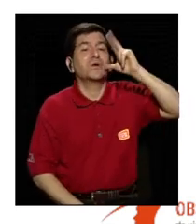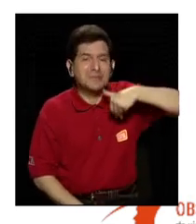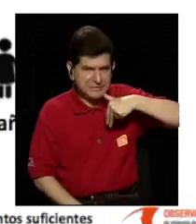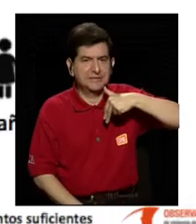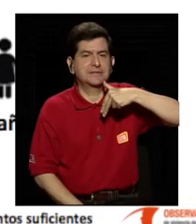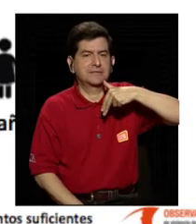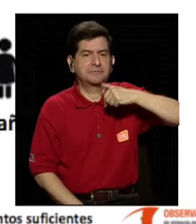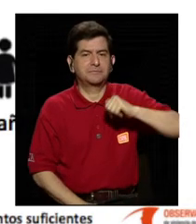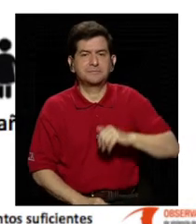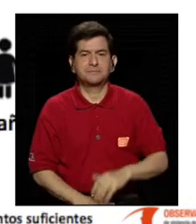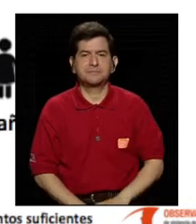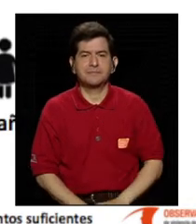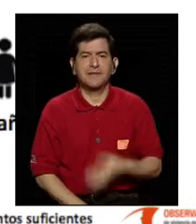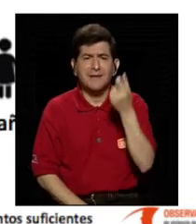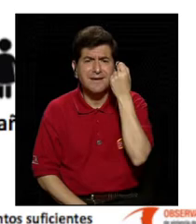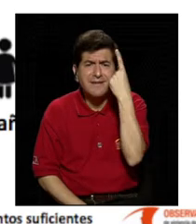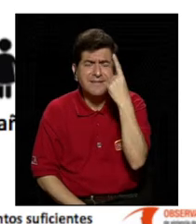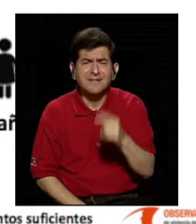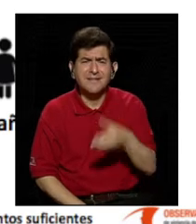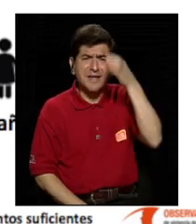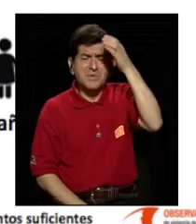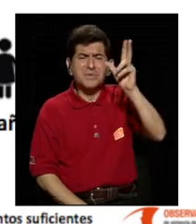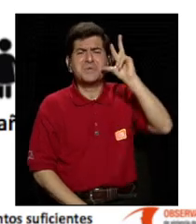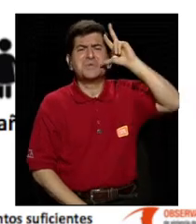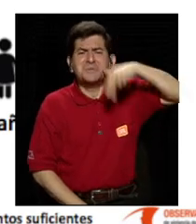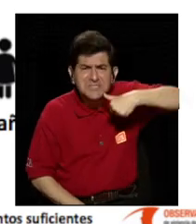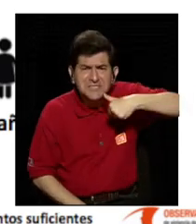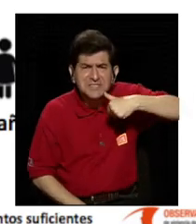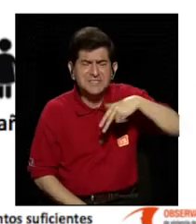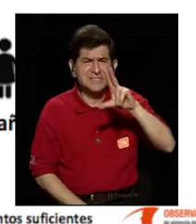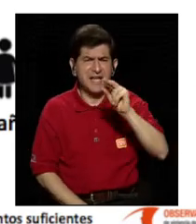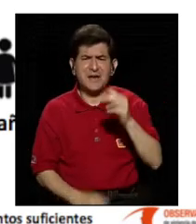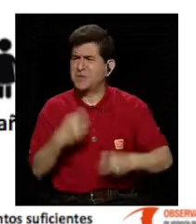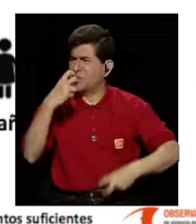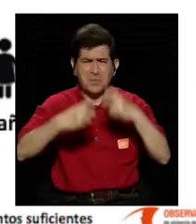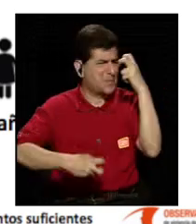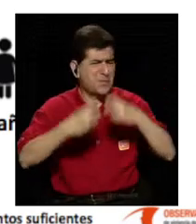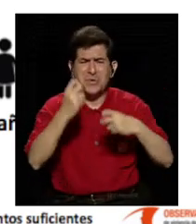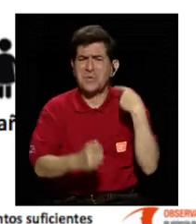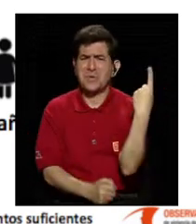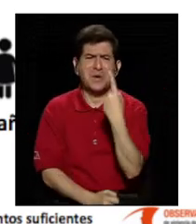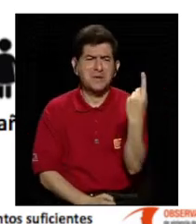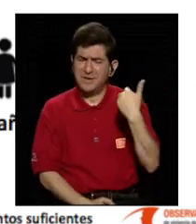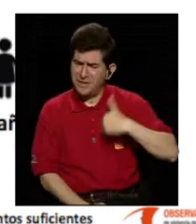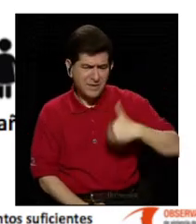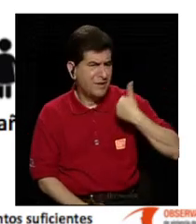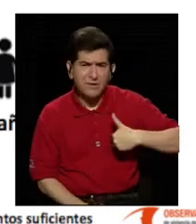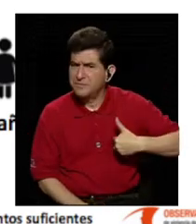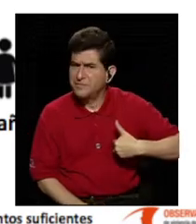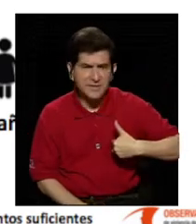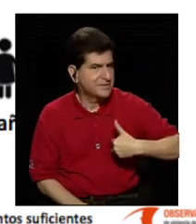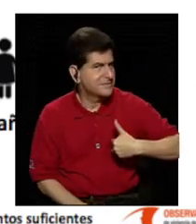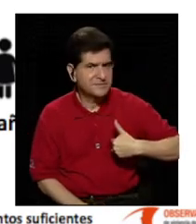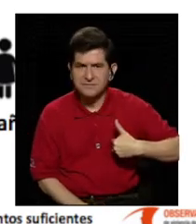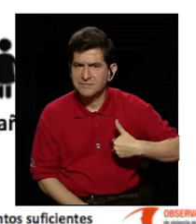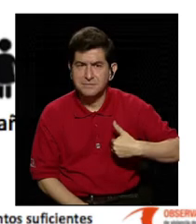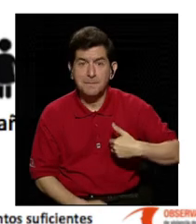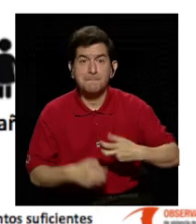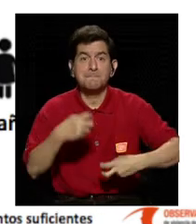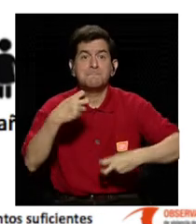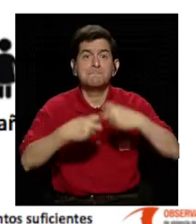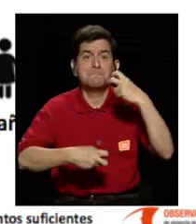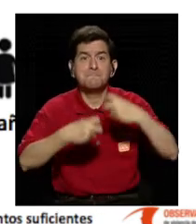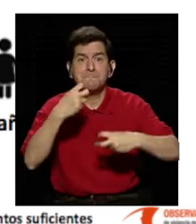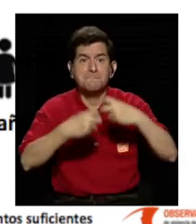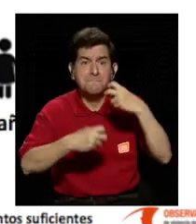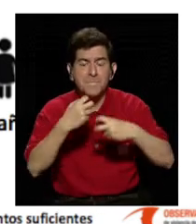machista. Sí. Y entender que la cultura machista no es un problema de solo los hombres, es un problema